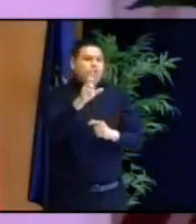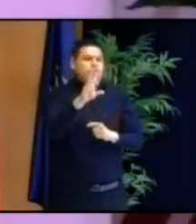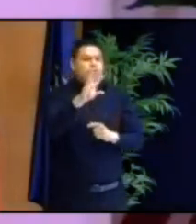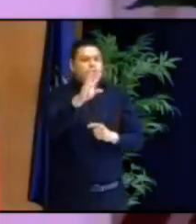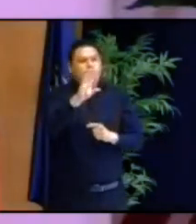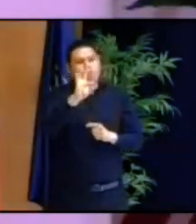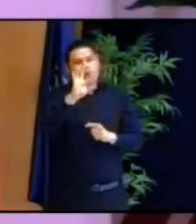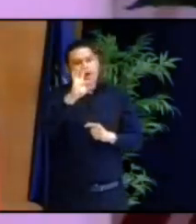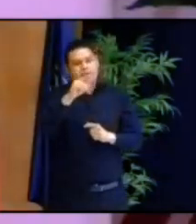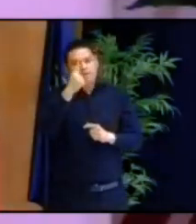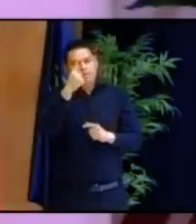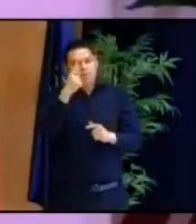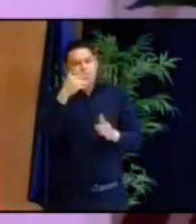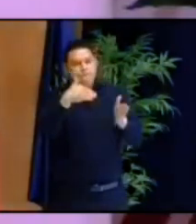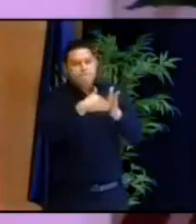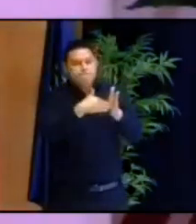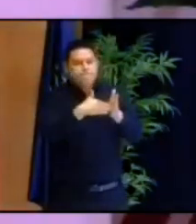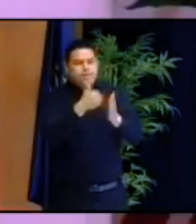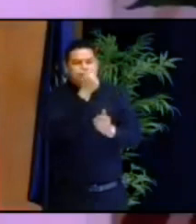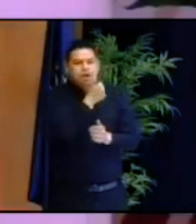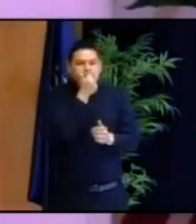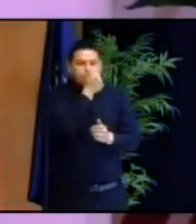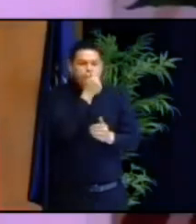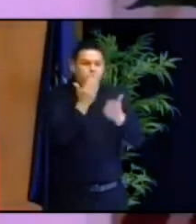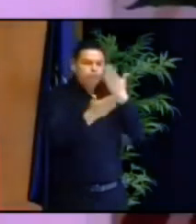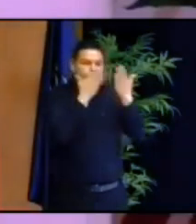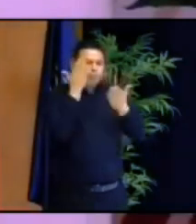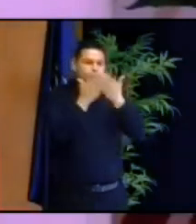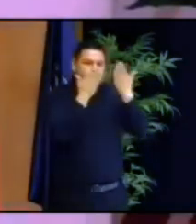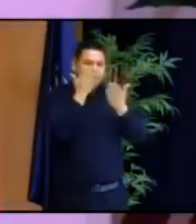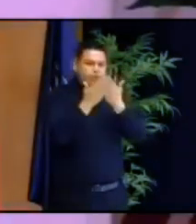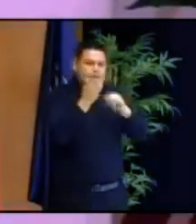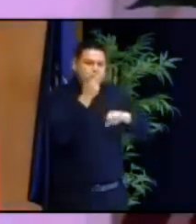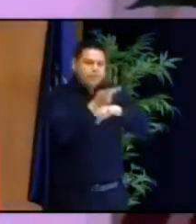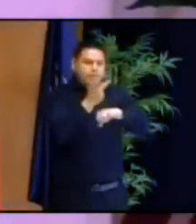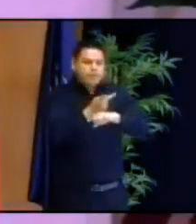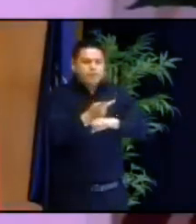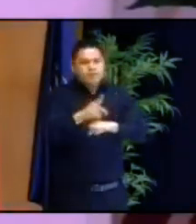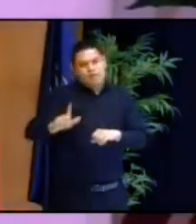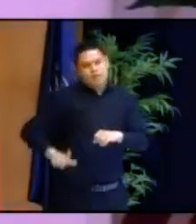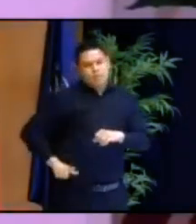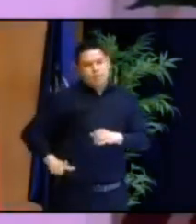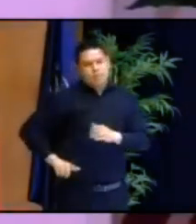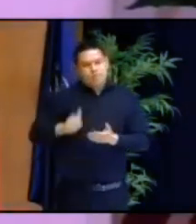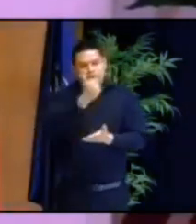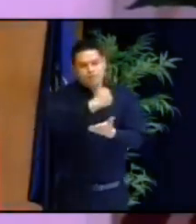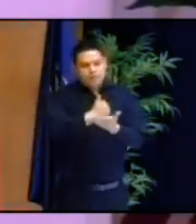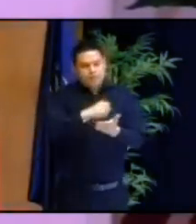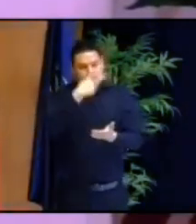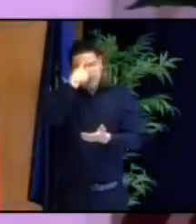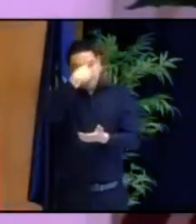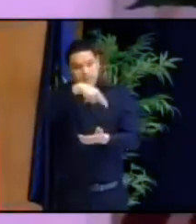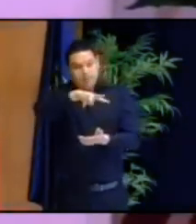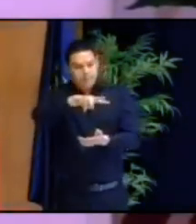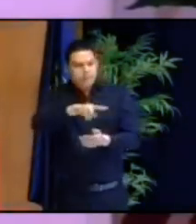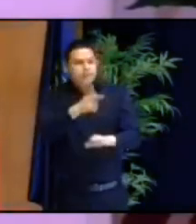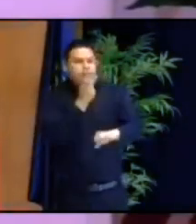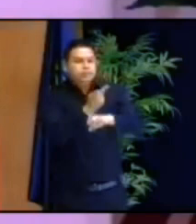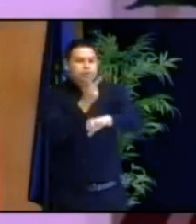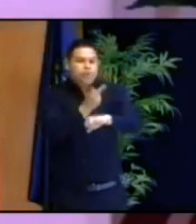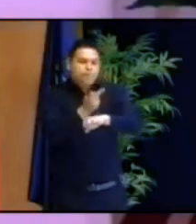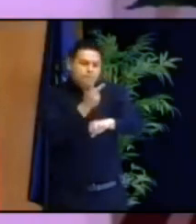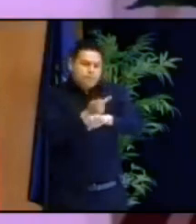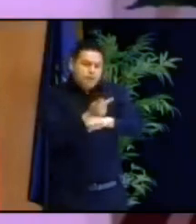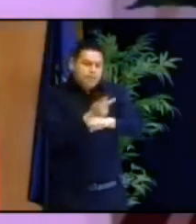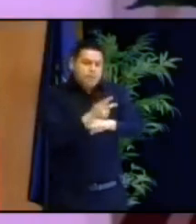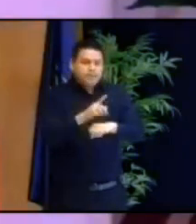41,000 estudiantes estudiando en la preparatoria del gobierno de la ciudad. Son preparatorias